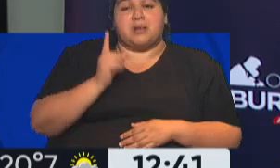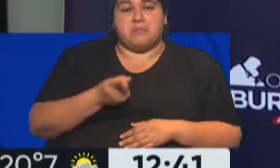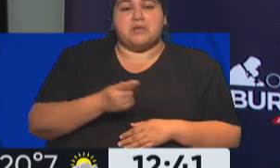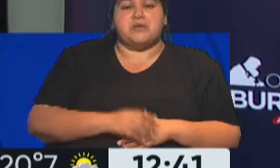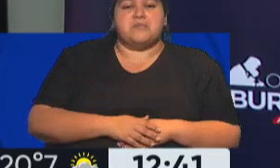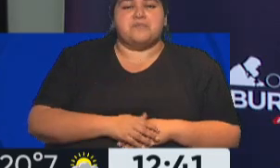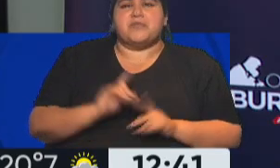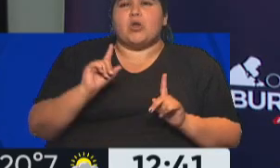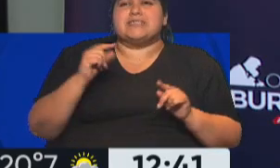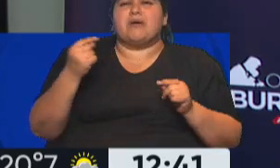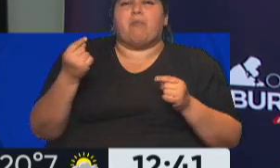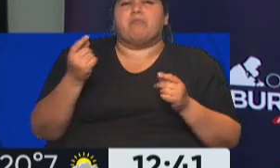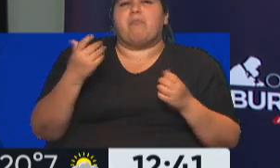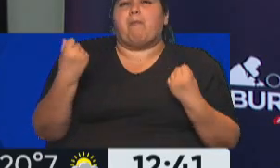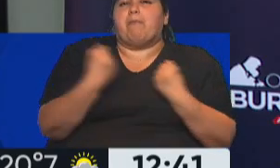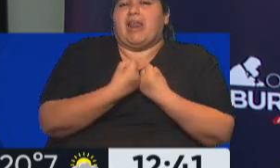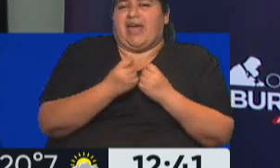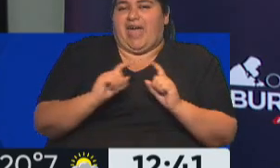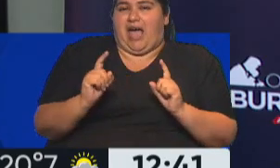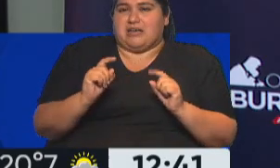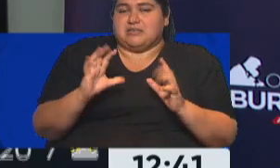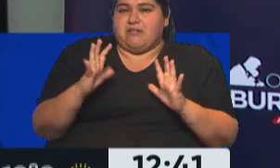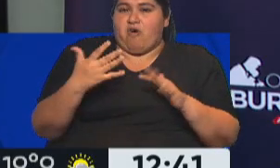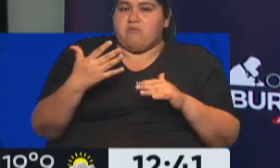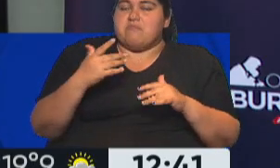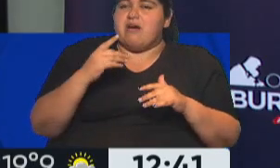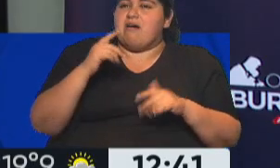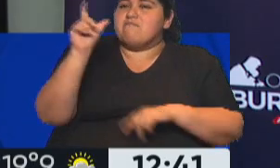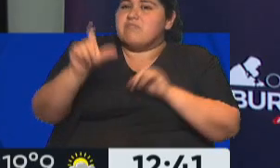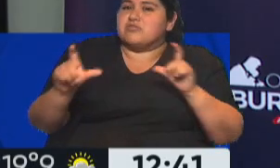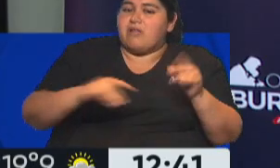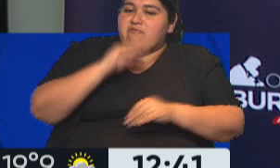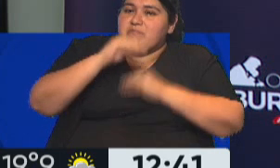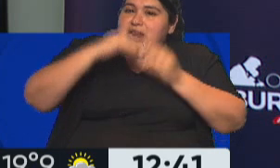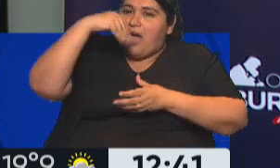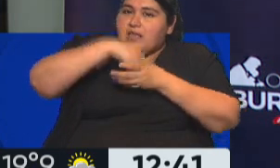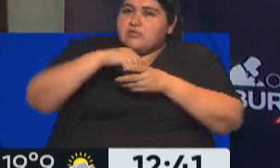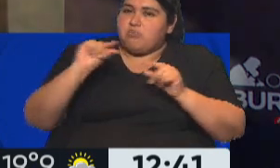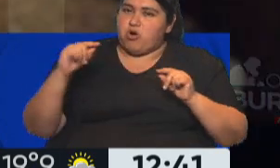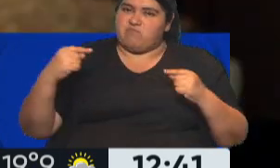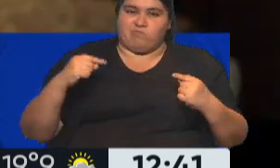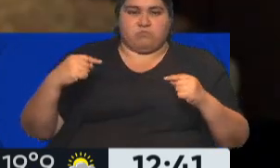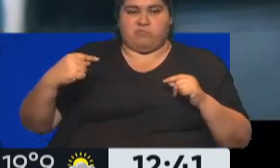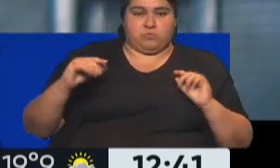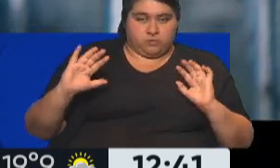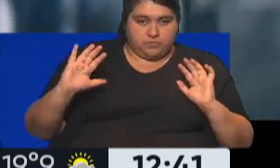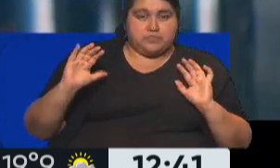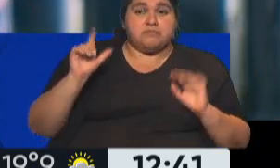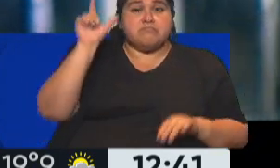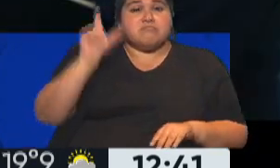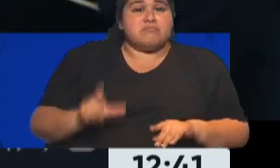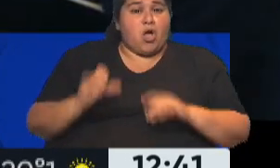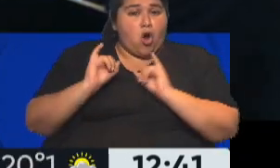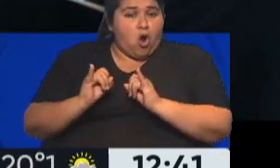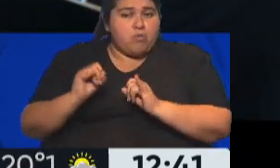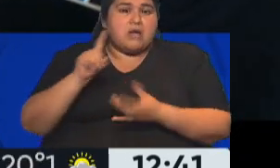no es pelea, la diferencia entre familia e individuo, ¿no? Y el joven